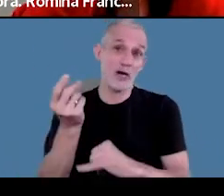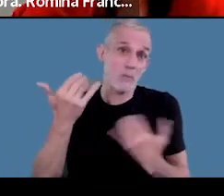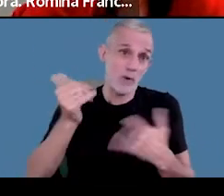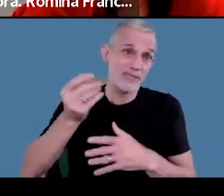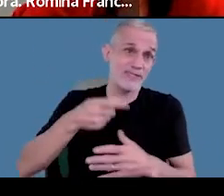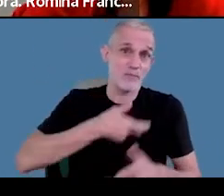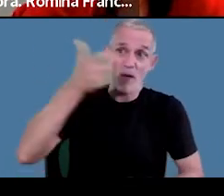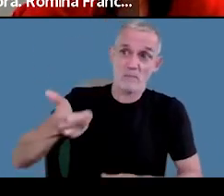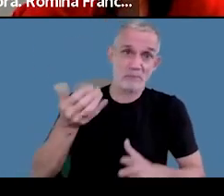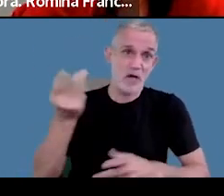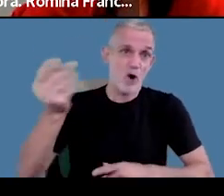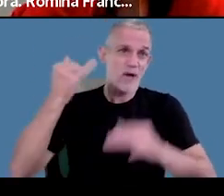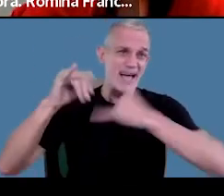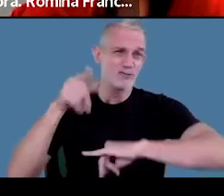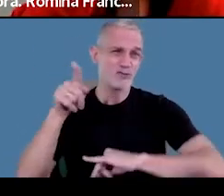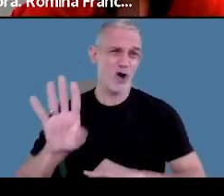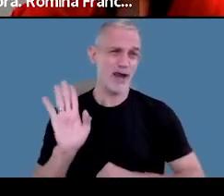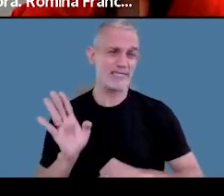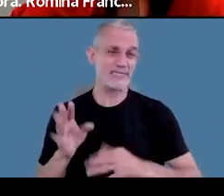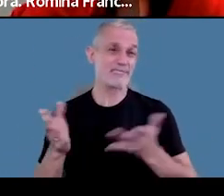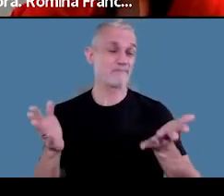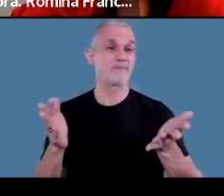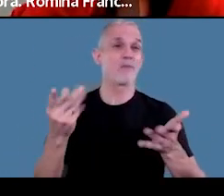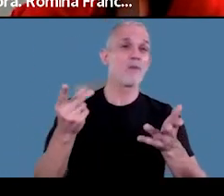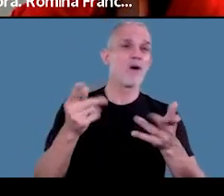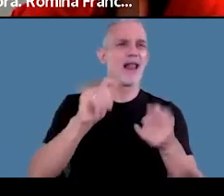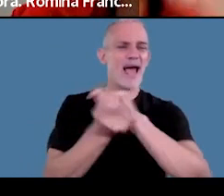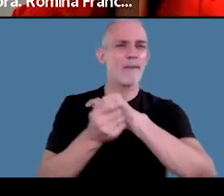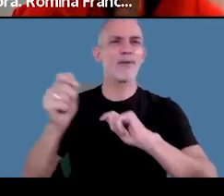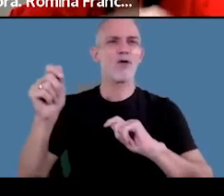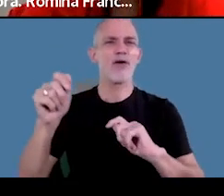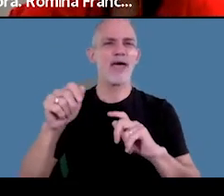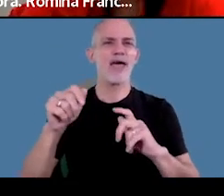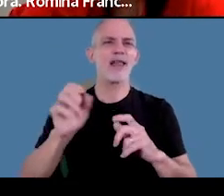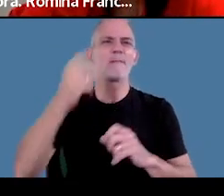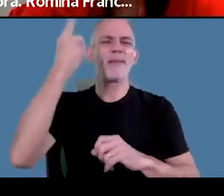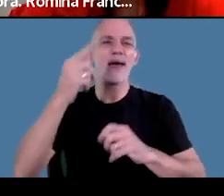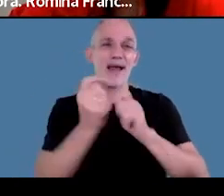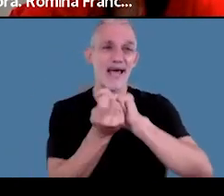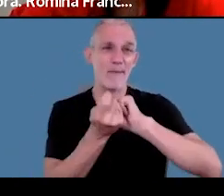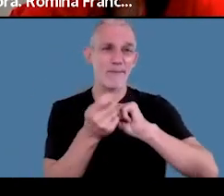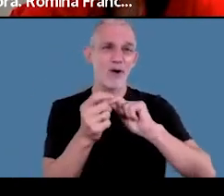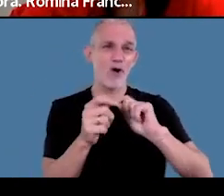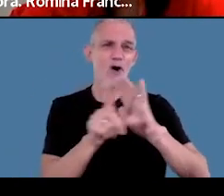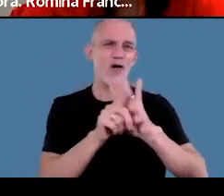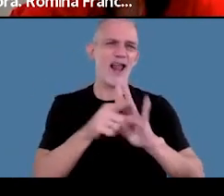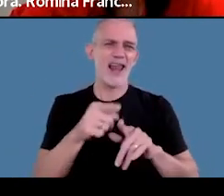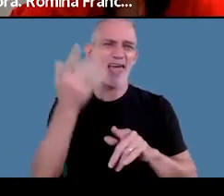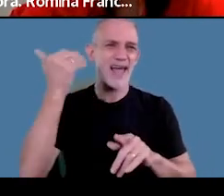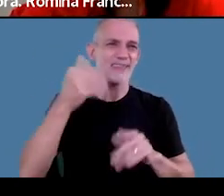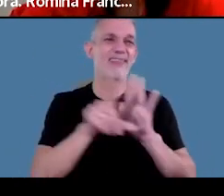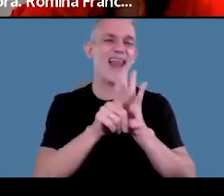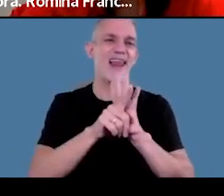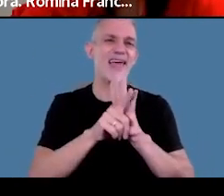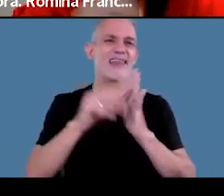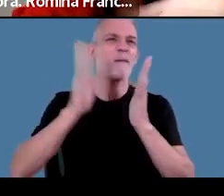porque básicamente también tras la reforma, la primera reforma, que fue también con la ley de blanqueo de